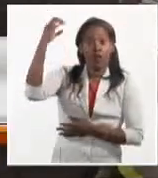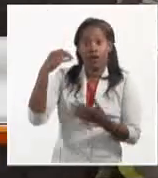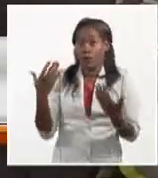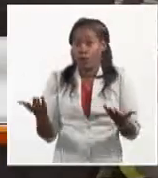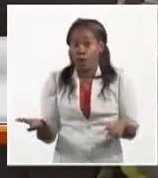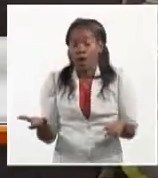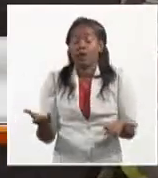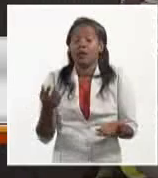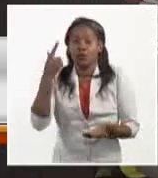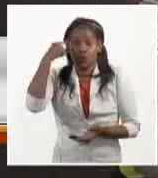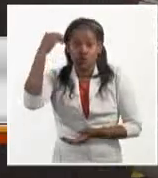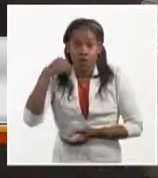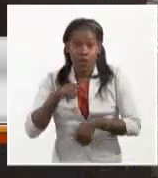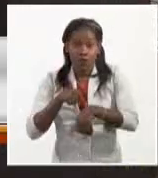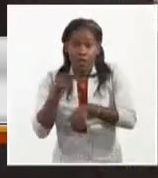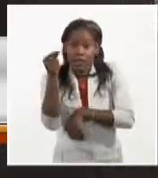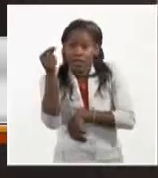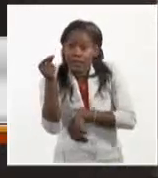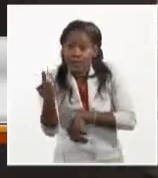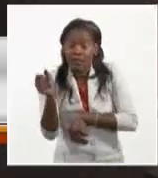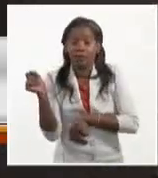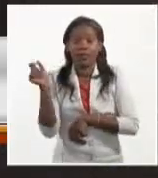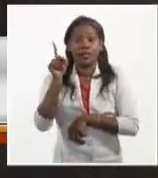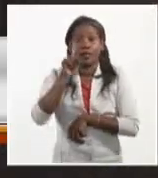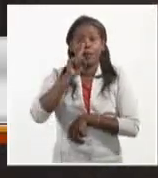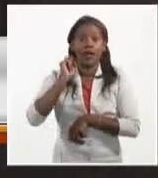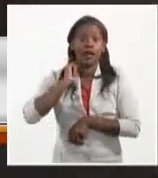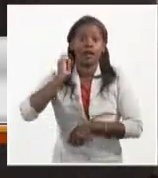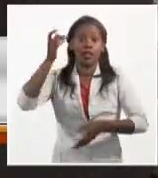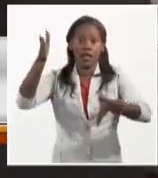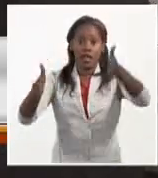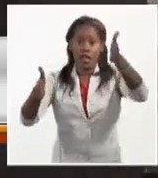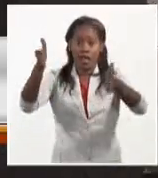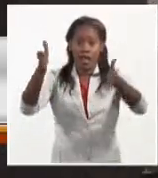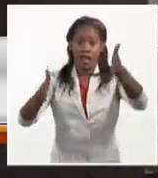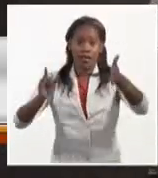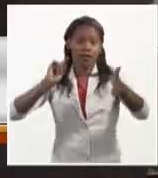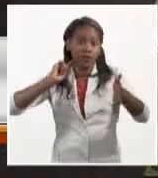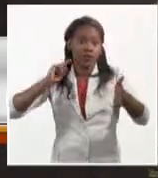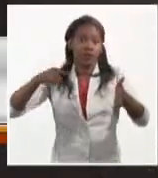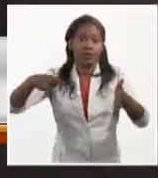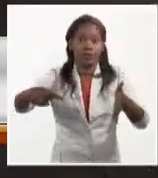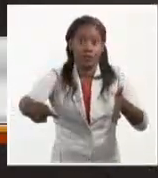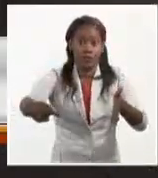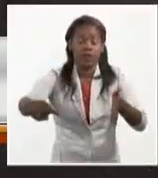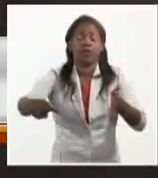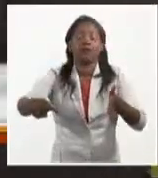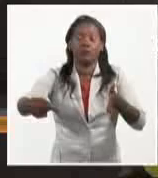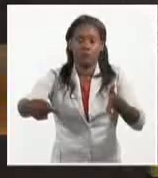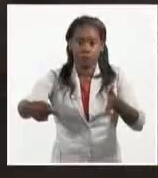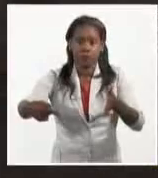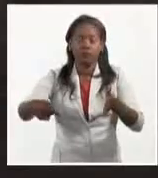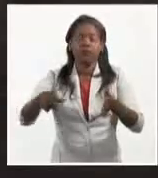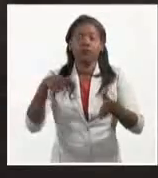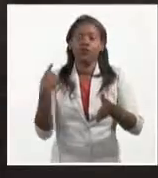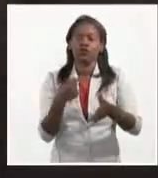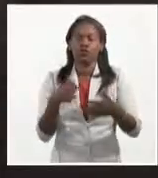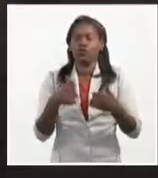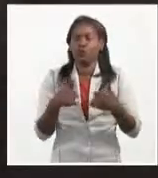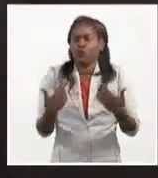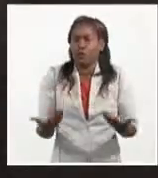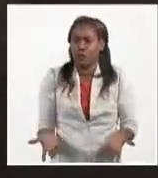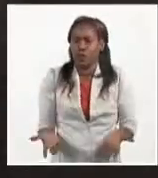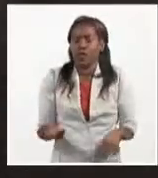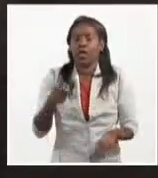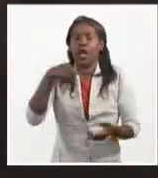faltan unas horas para comenzar y transitar el año 66 de la revolución, el 65 aniversario, son estas